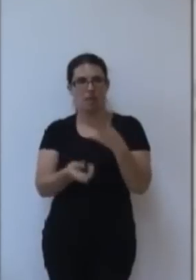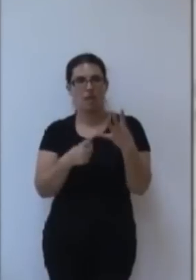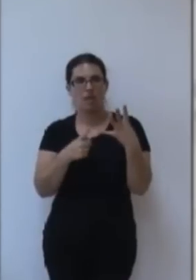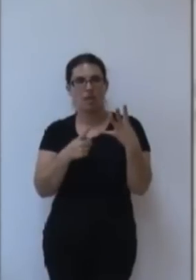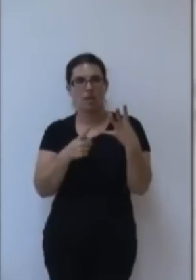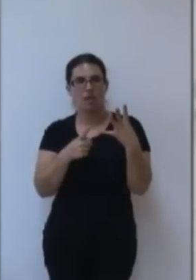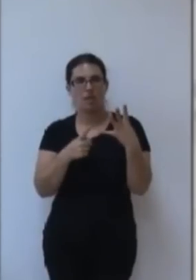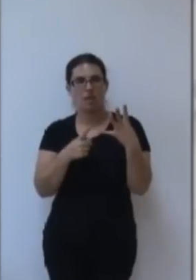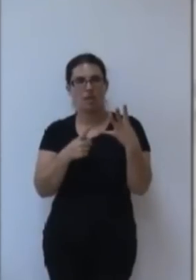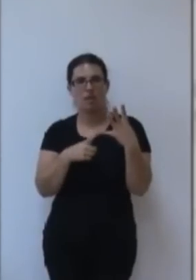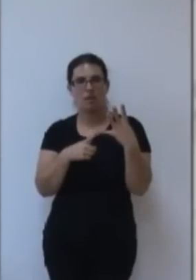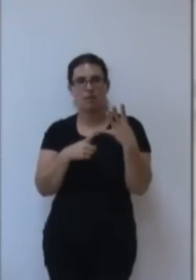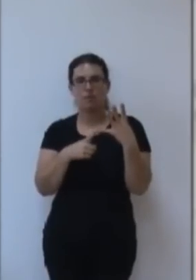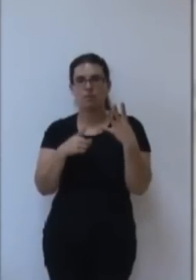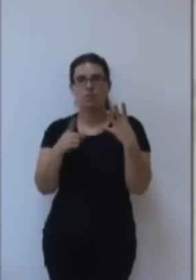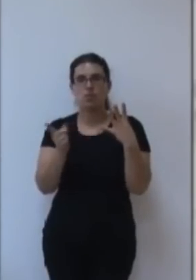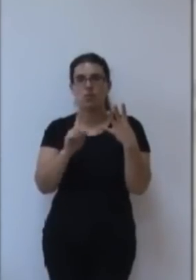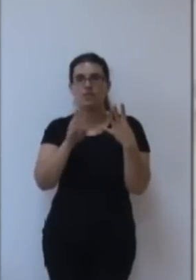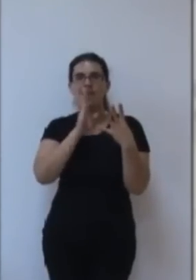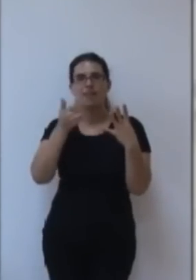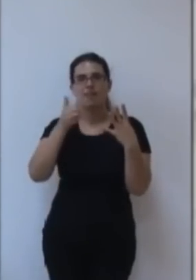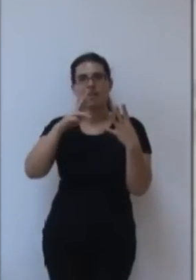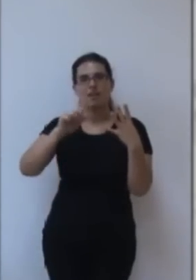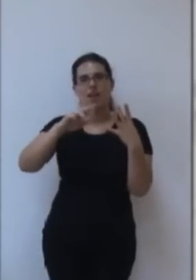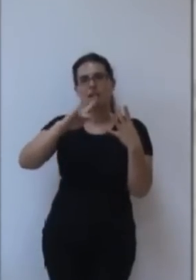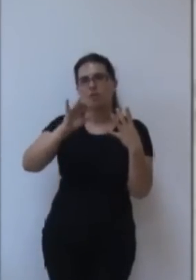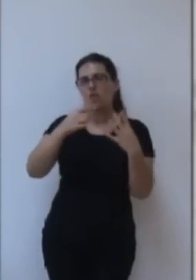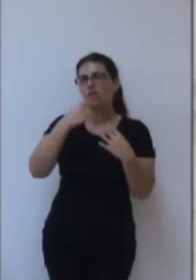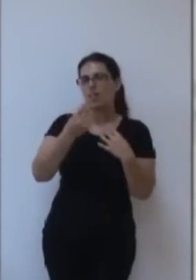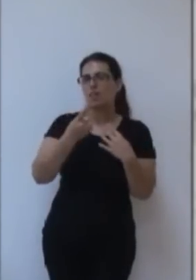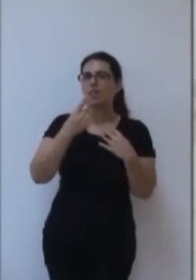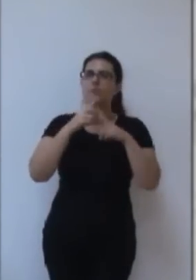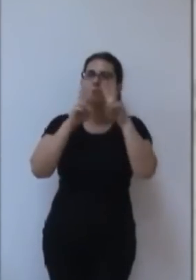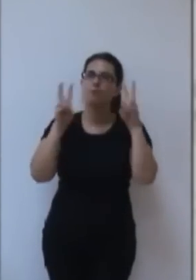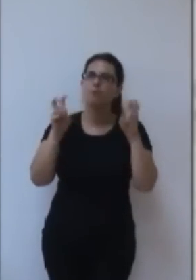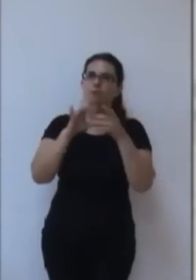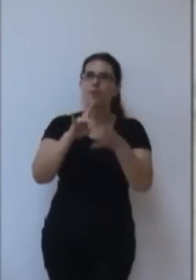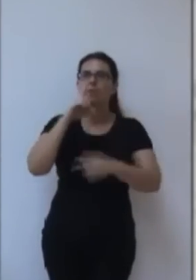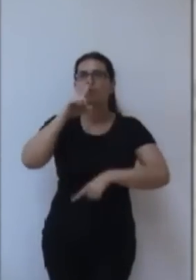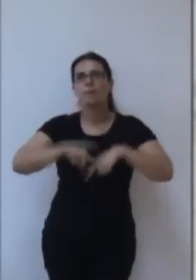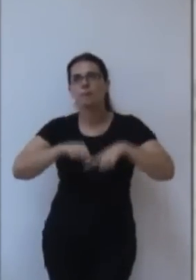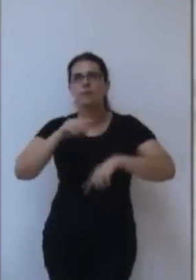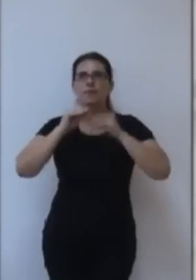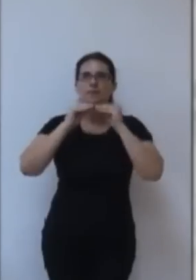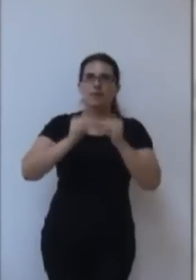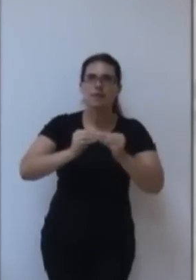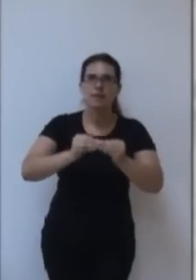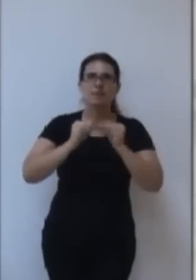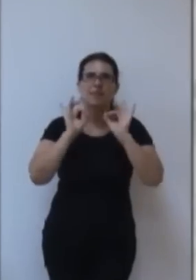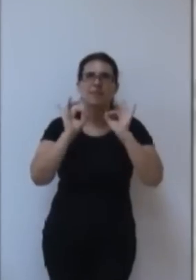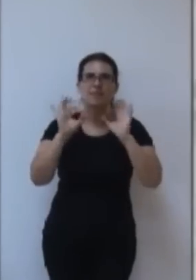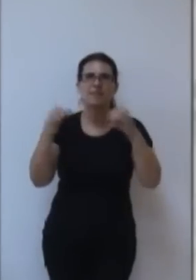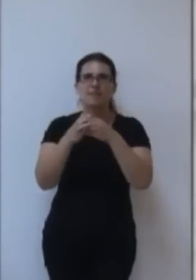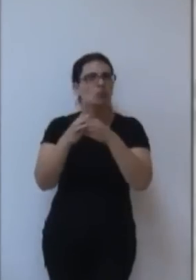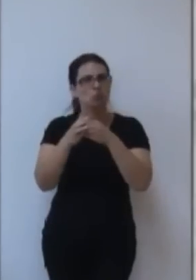qué? ¿No? Entonces, no es una cuestión, como decía antes Gerardo, de que se hagan desarrollos específicos